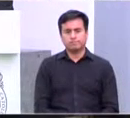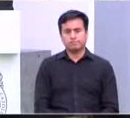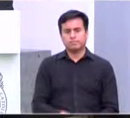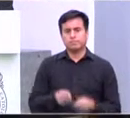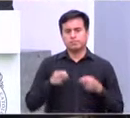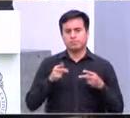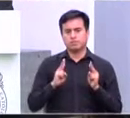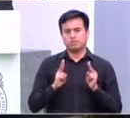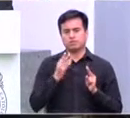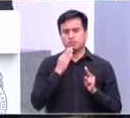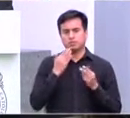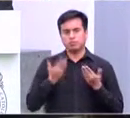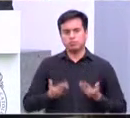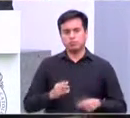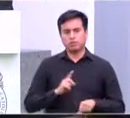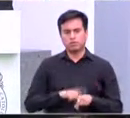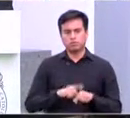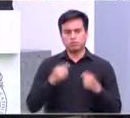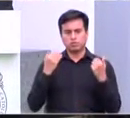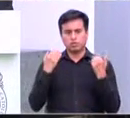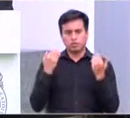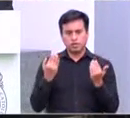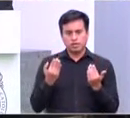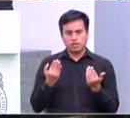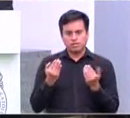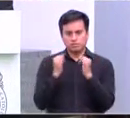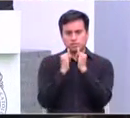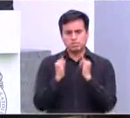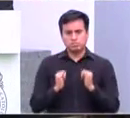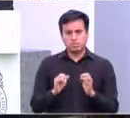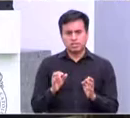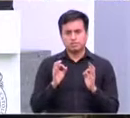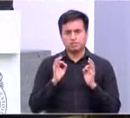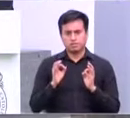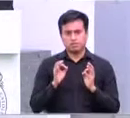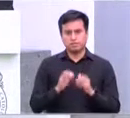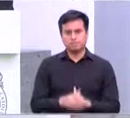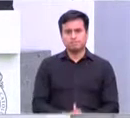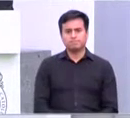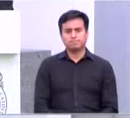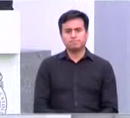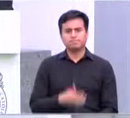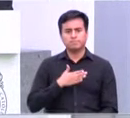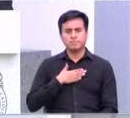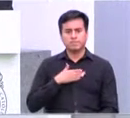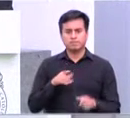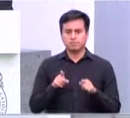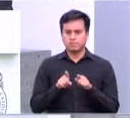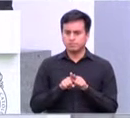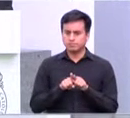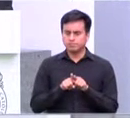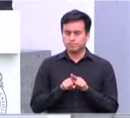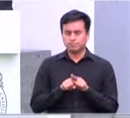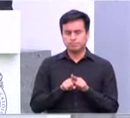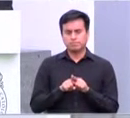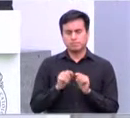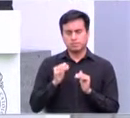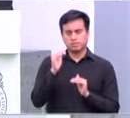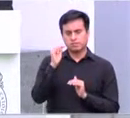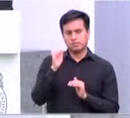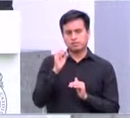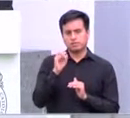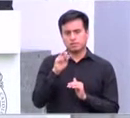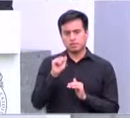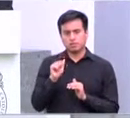permítanme en este momento saludar de manera muy especial a mi hermano su eminencia el cardenal